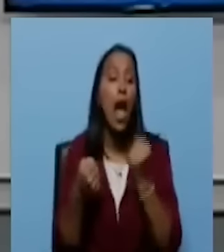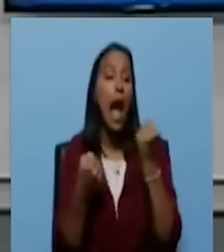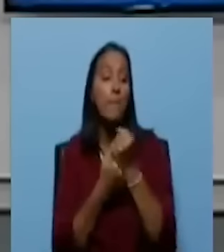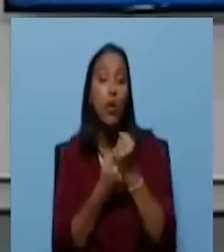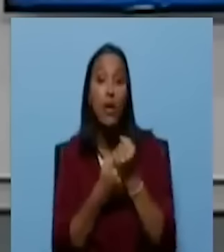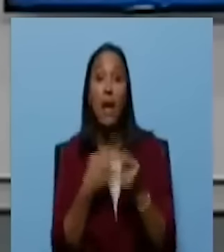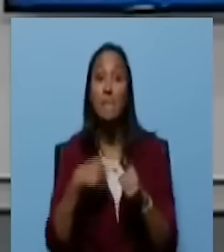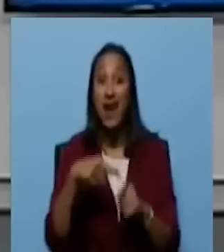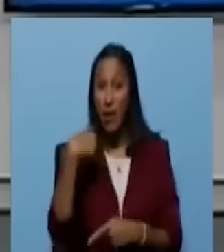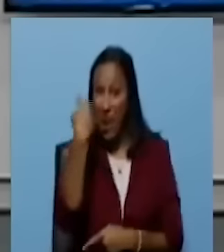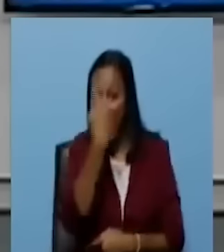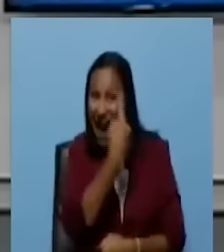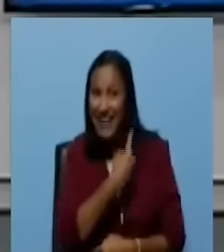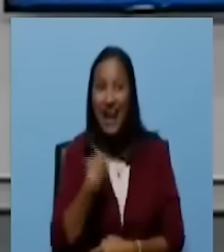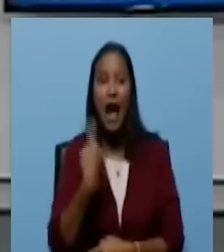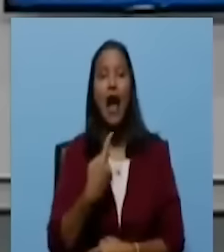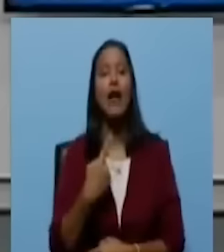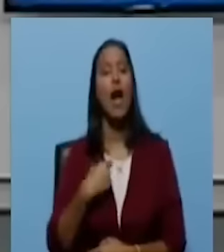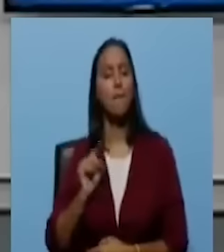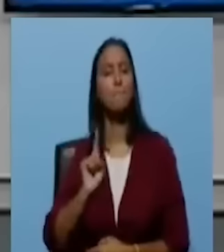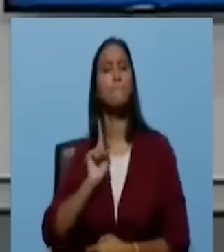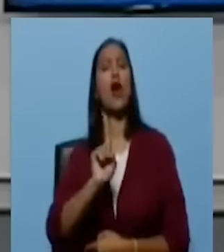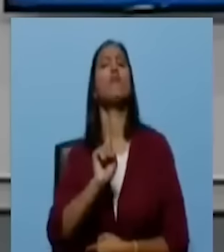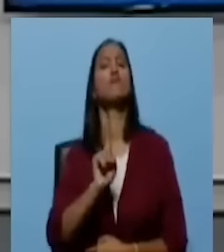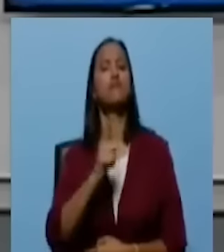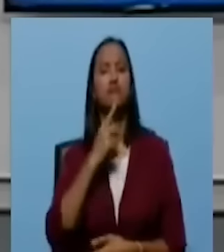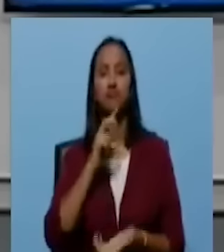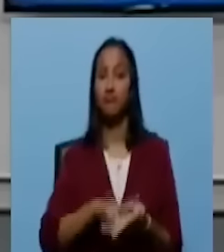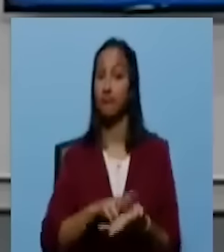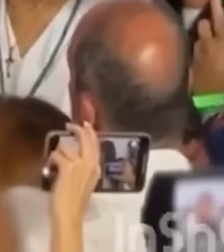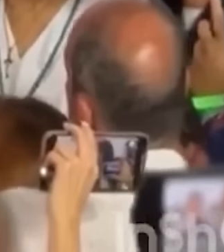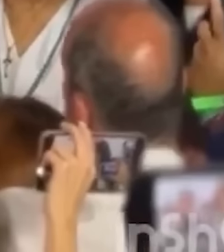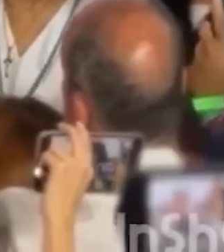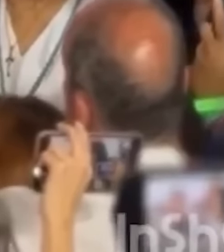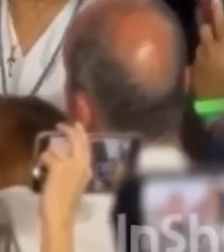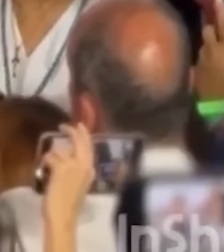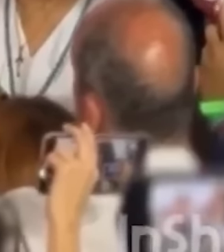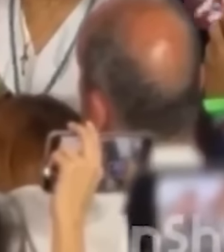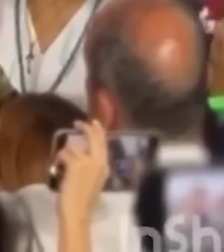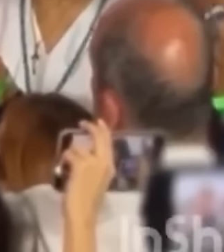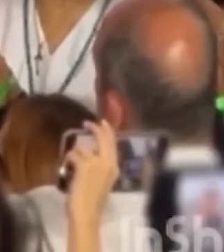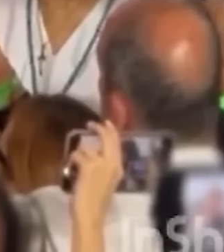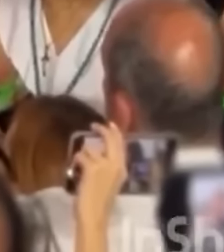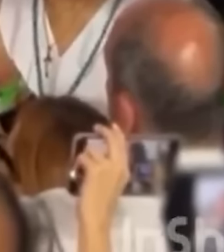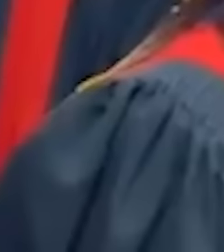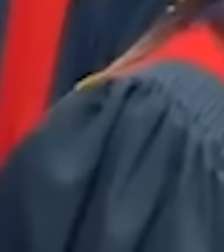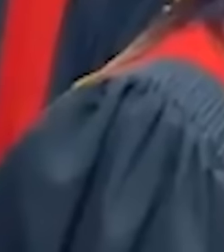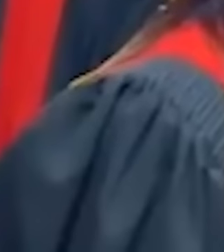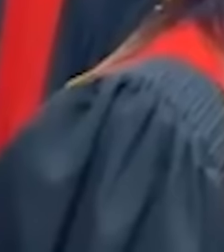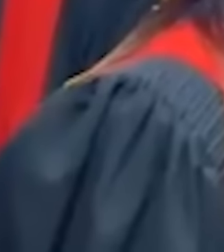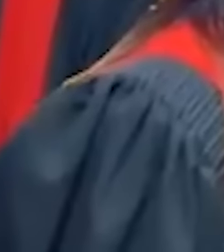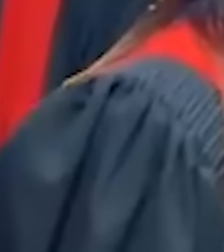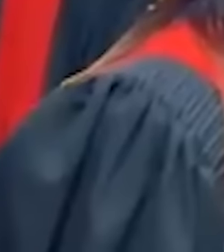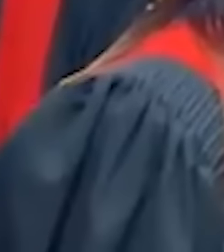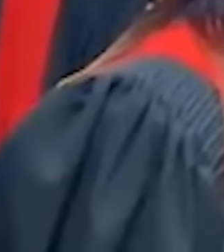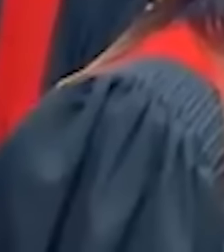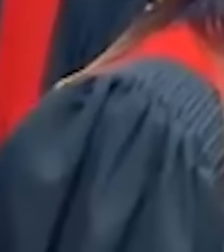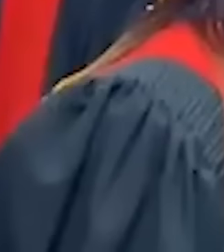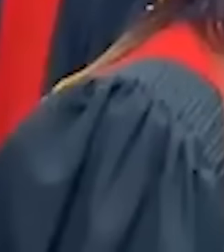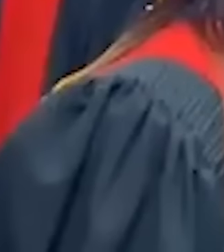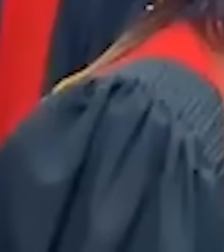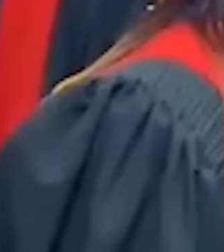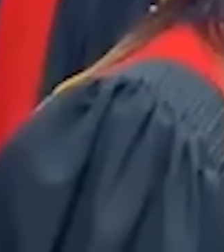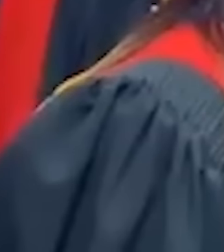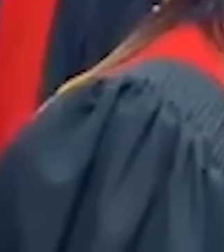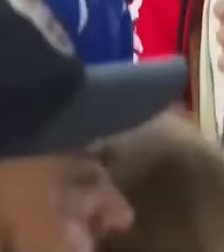cara. Va a tener que dar la cara ante este Ministerio Público. La citación ocurre un día después de que el Tribunal Supremo de